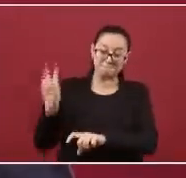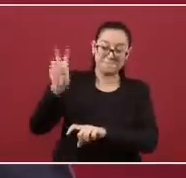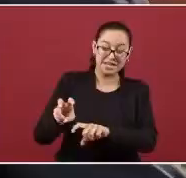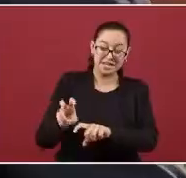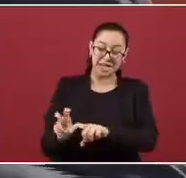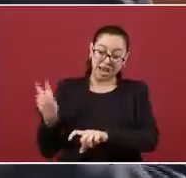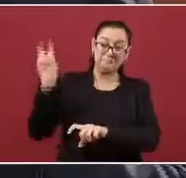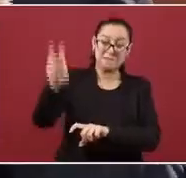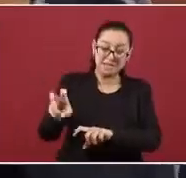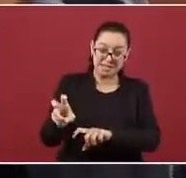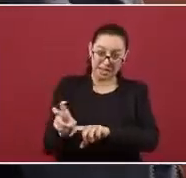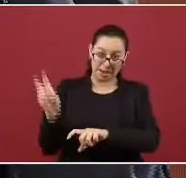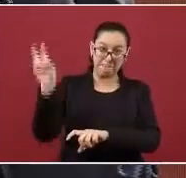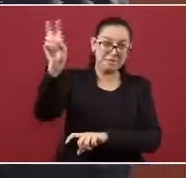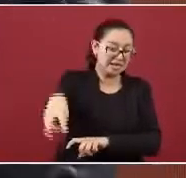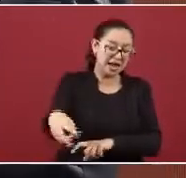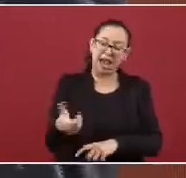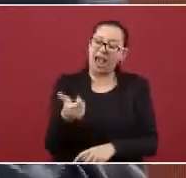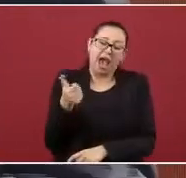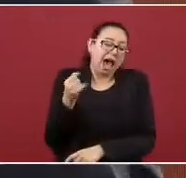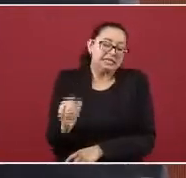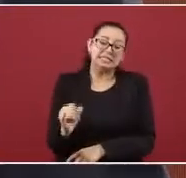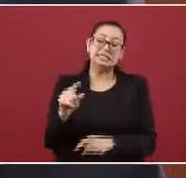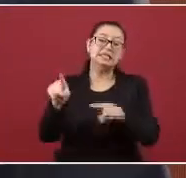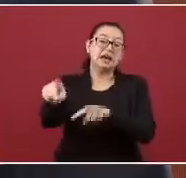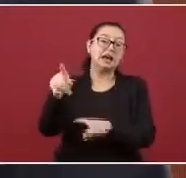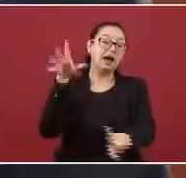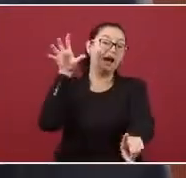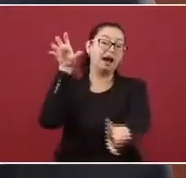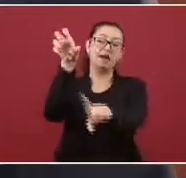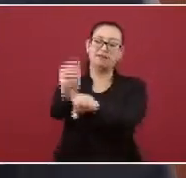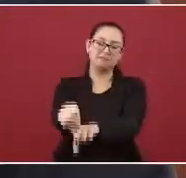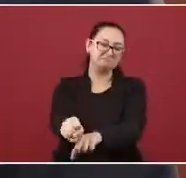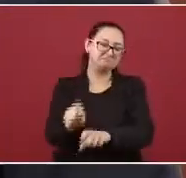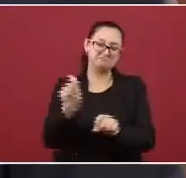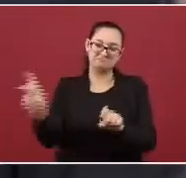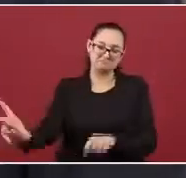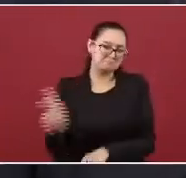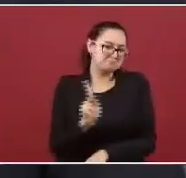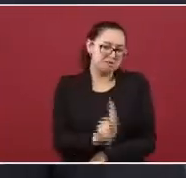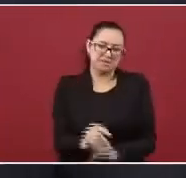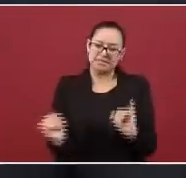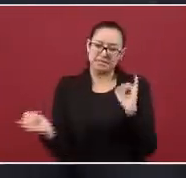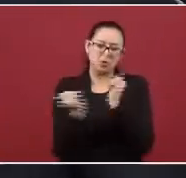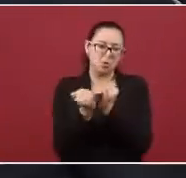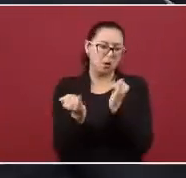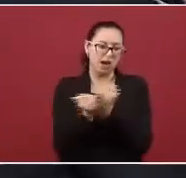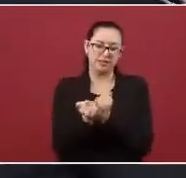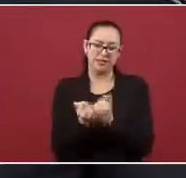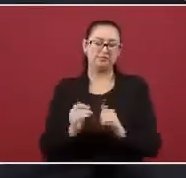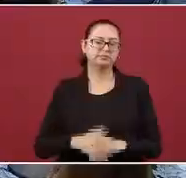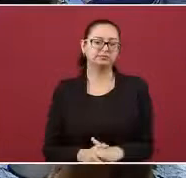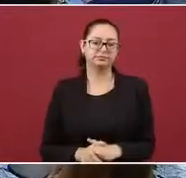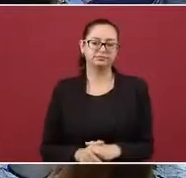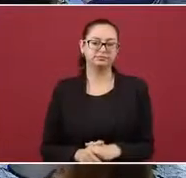brincarlo, y hasta que se llegue a la meta. Y si esto se